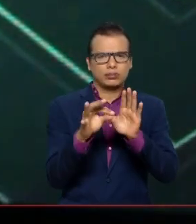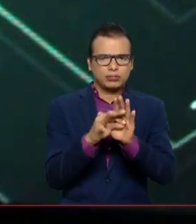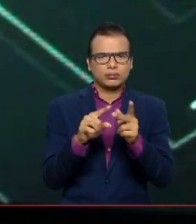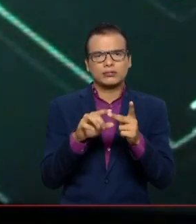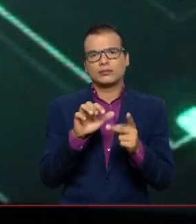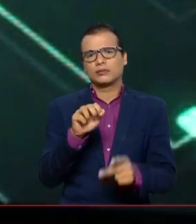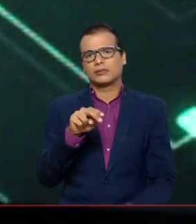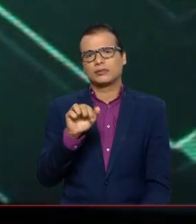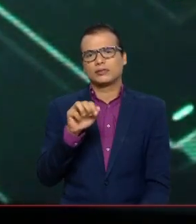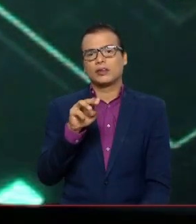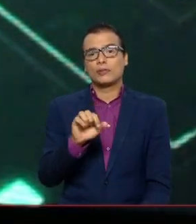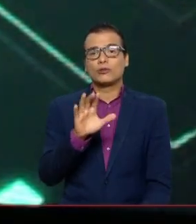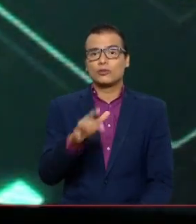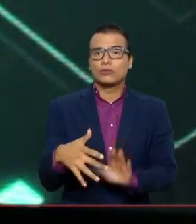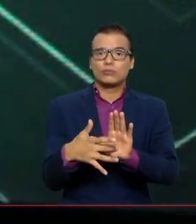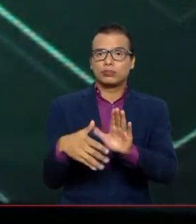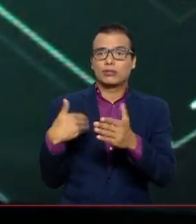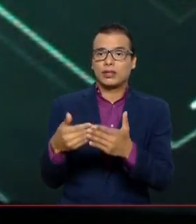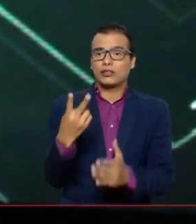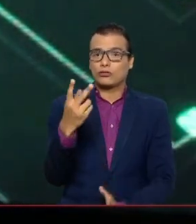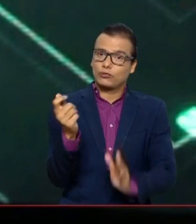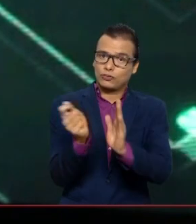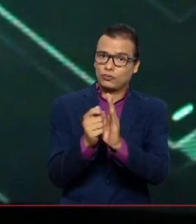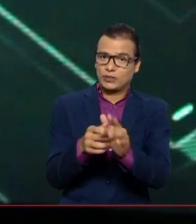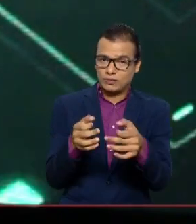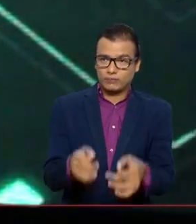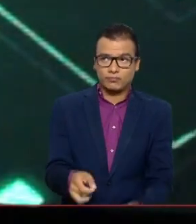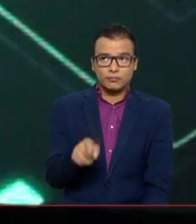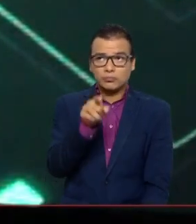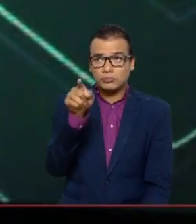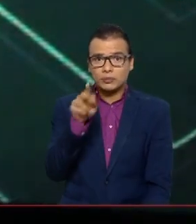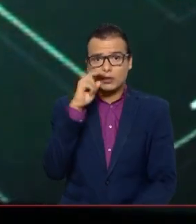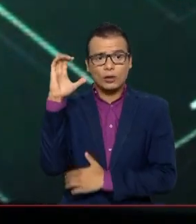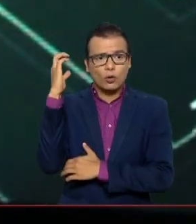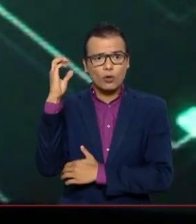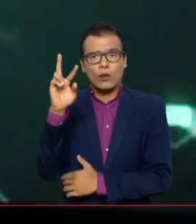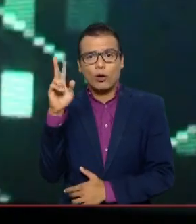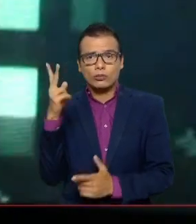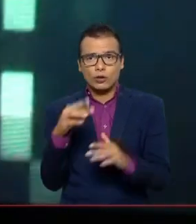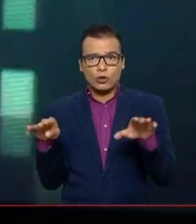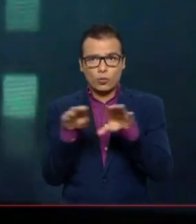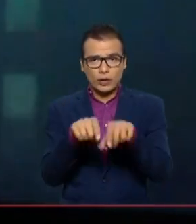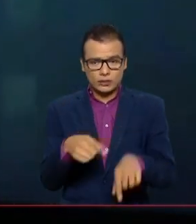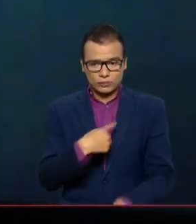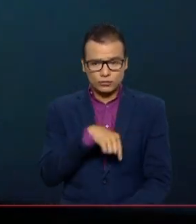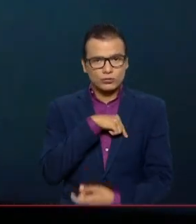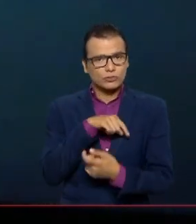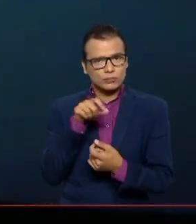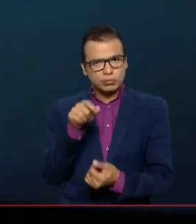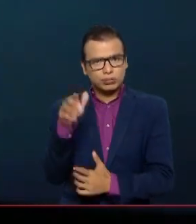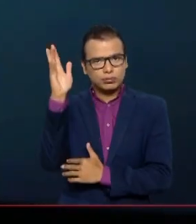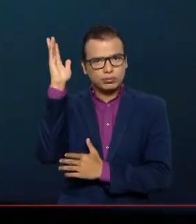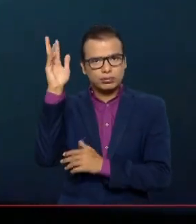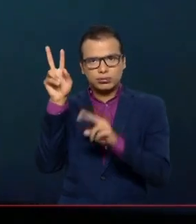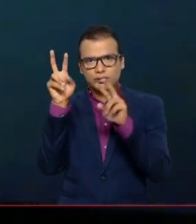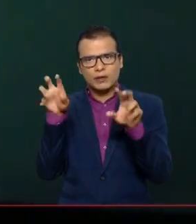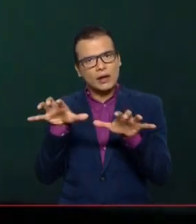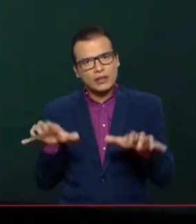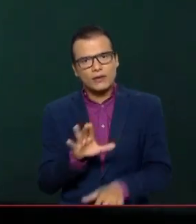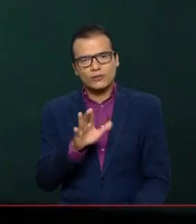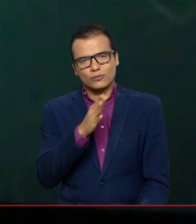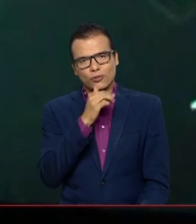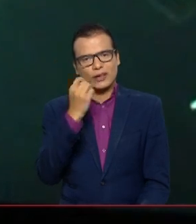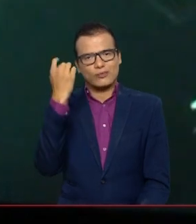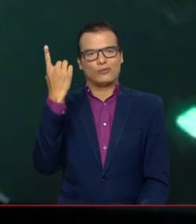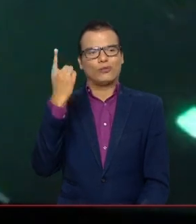trabajo de la gobernación del Valle siendo la gobernación que le ha abierto las puertas al Cannabis medicinal y que ha invertido recursos bueno justamente